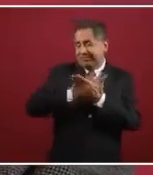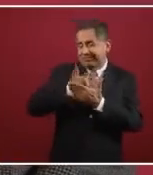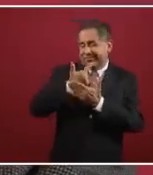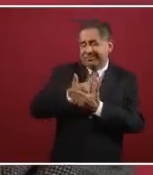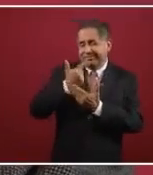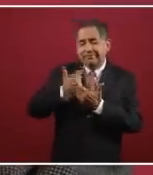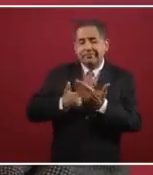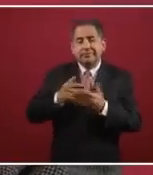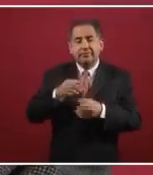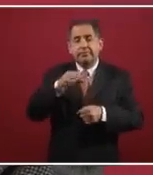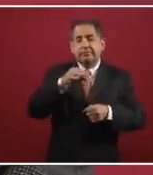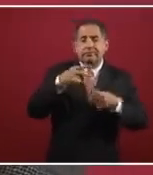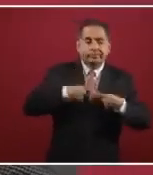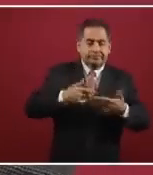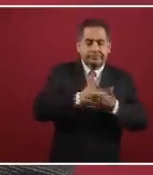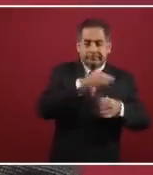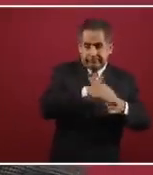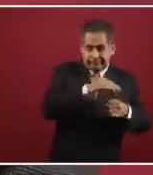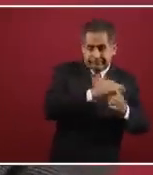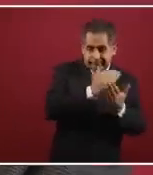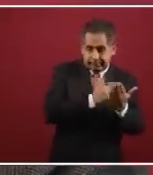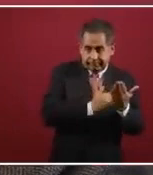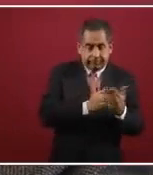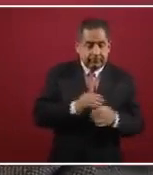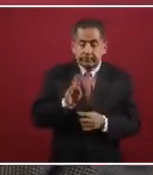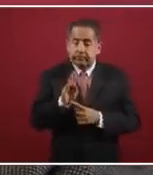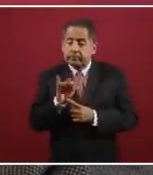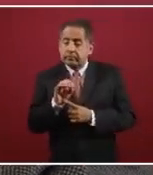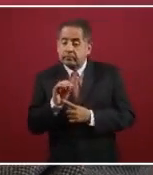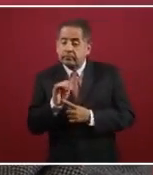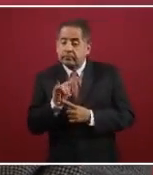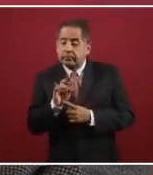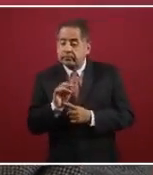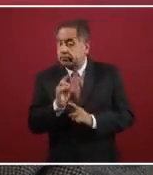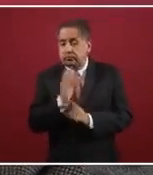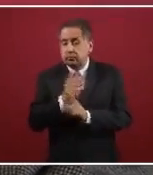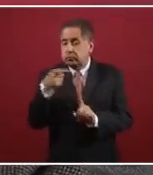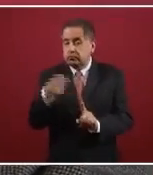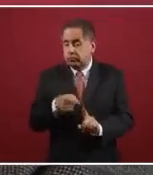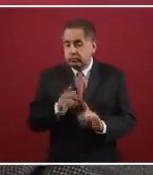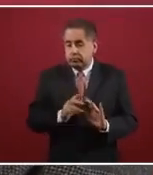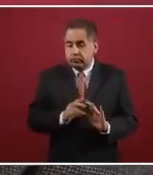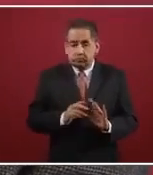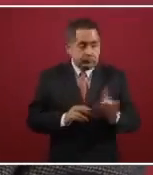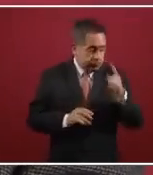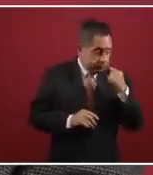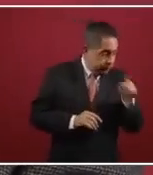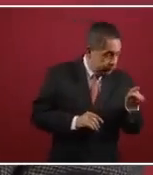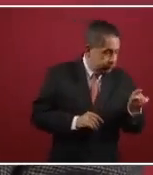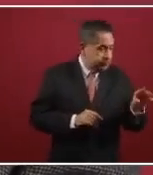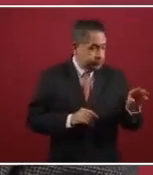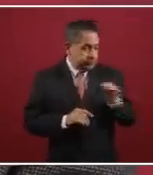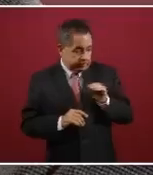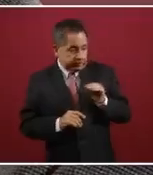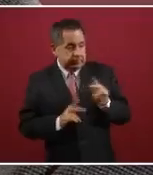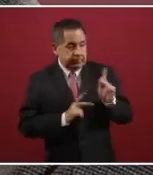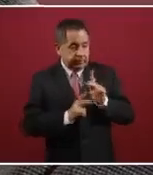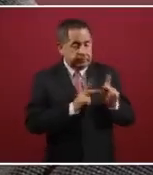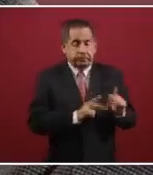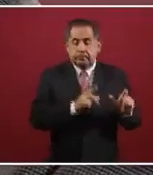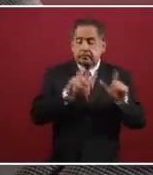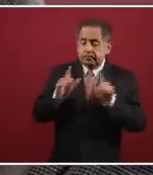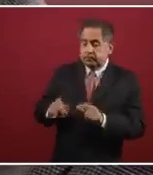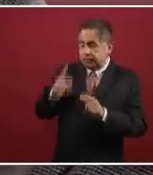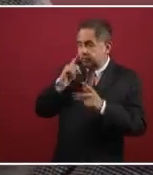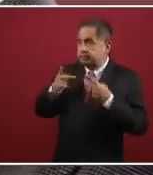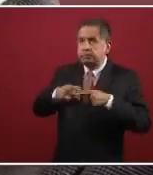subrayo los datos biométricos exclusivamente para poder avanzar en la construcción de la cédula única de